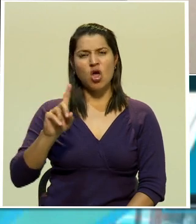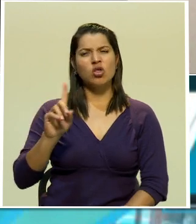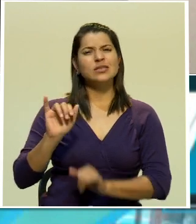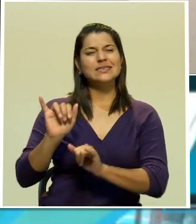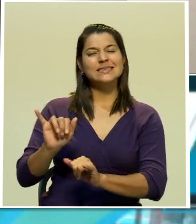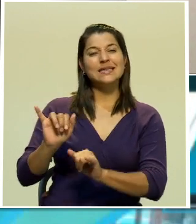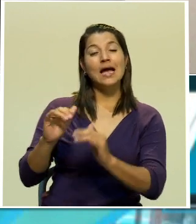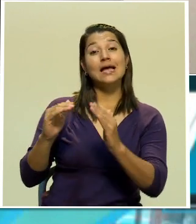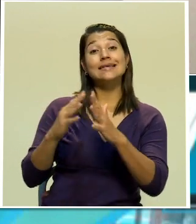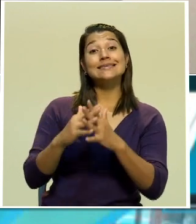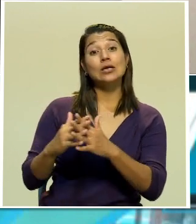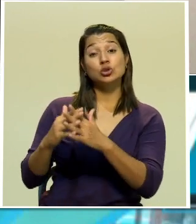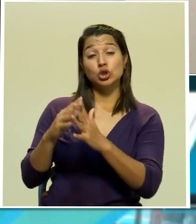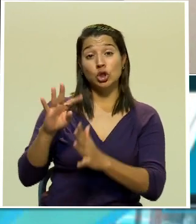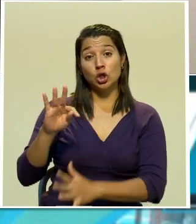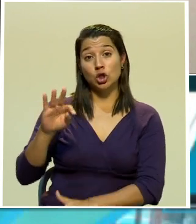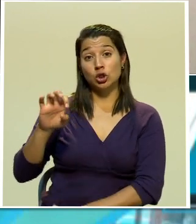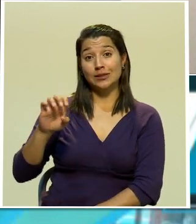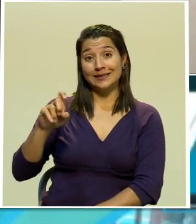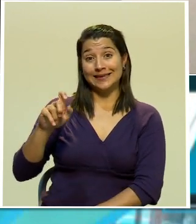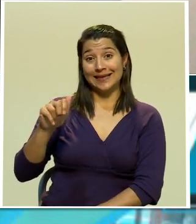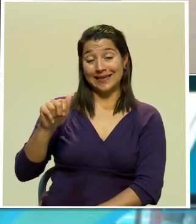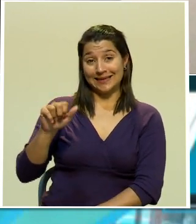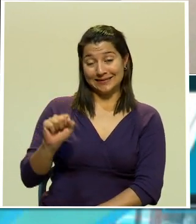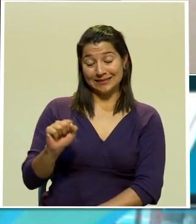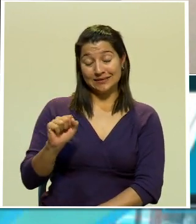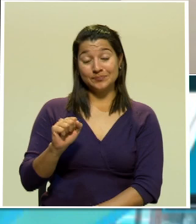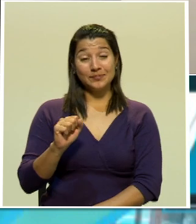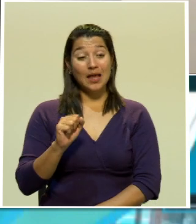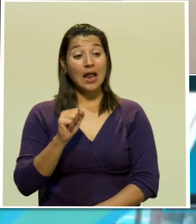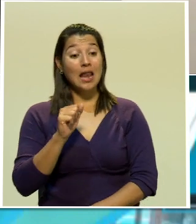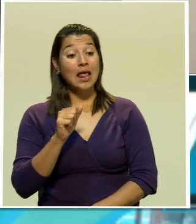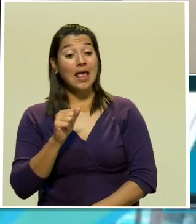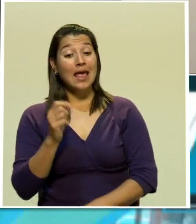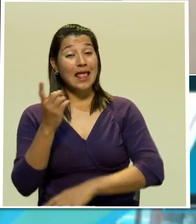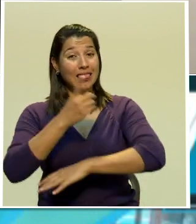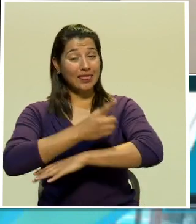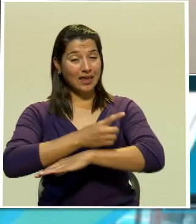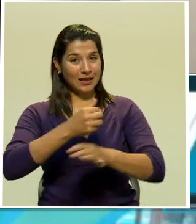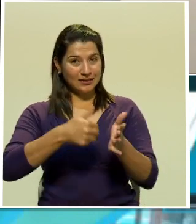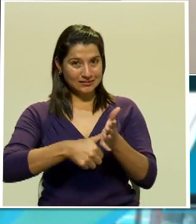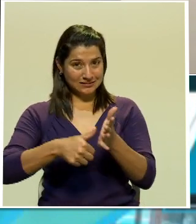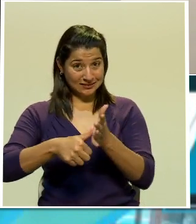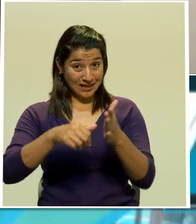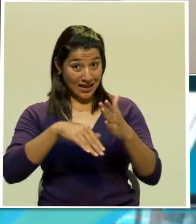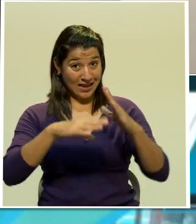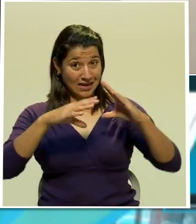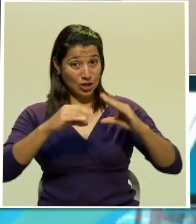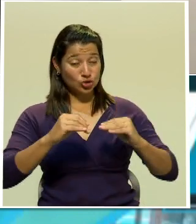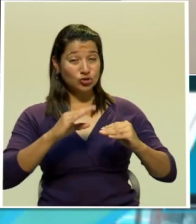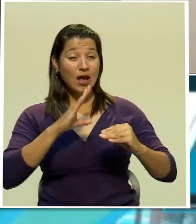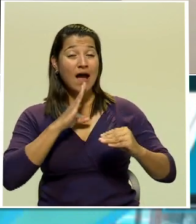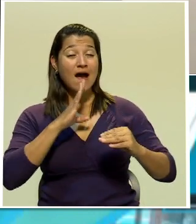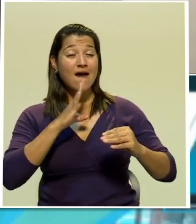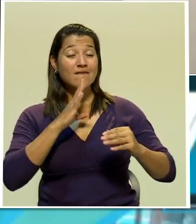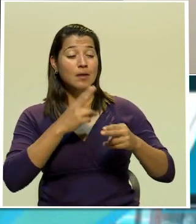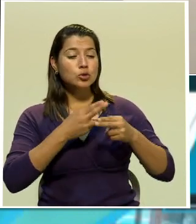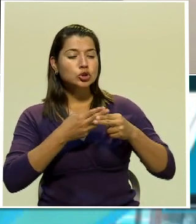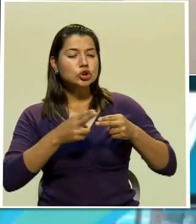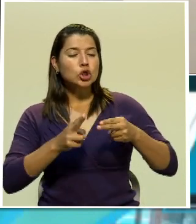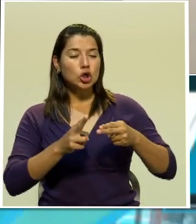postelectoral en los Estados Unidos. Alfonso, la noche de la elección hablamos muy brevemente sobre el comportamiento del voto